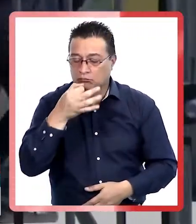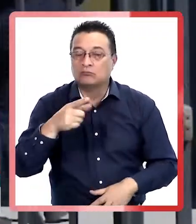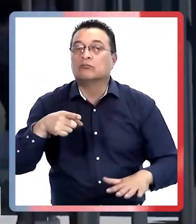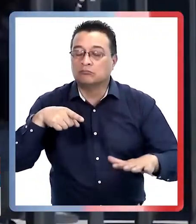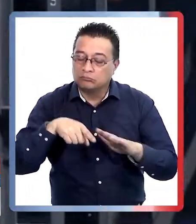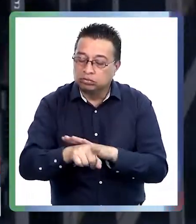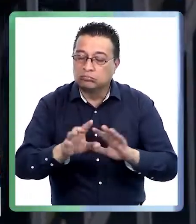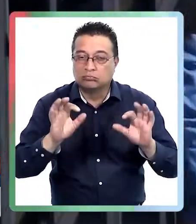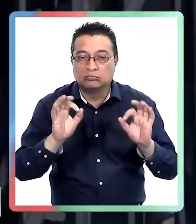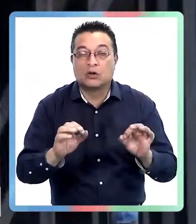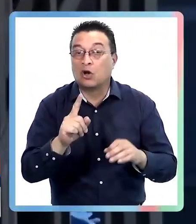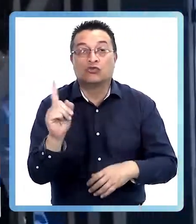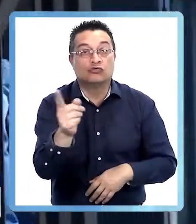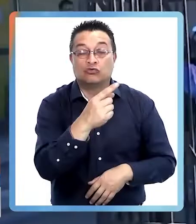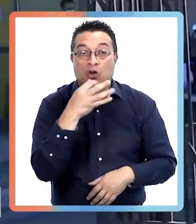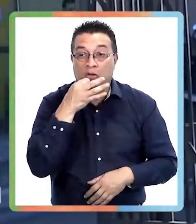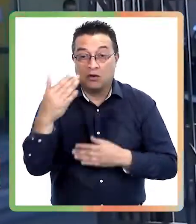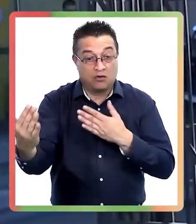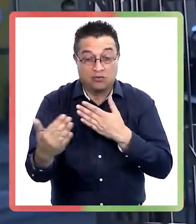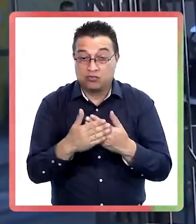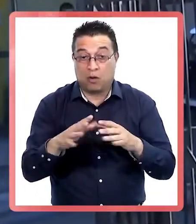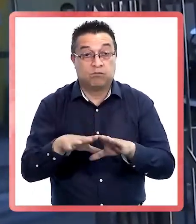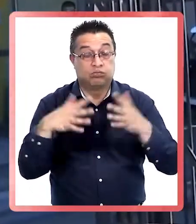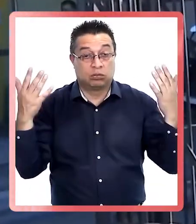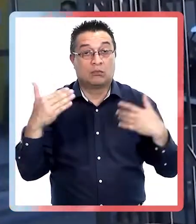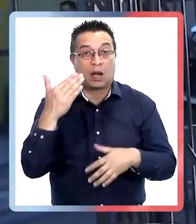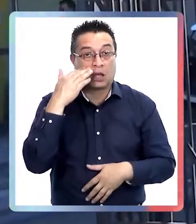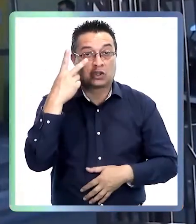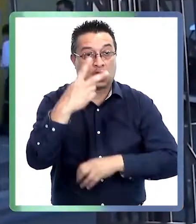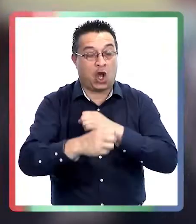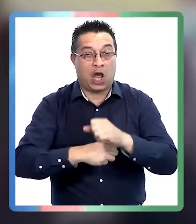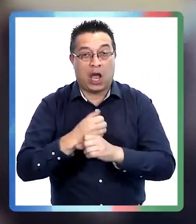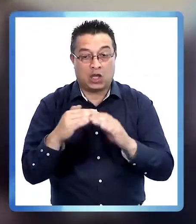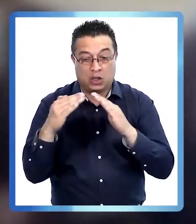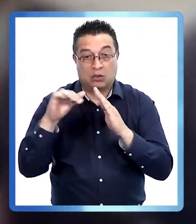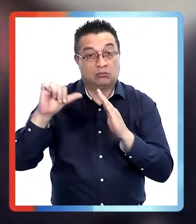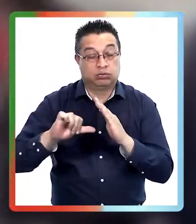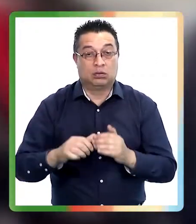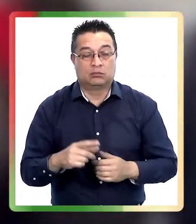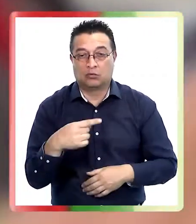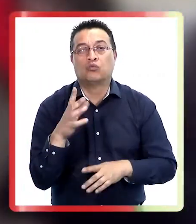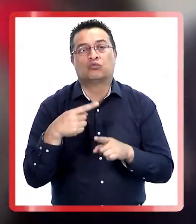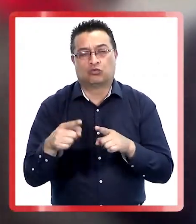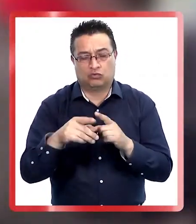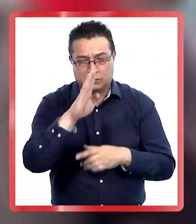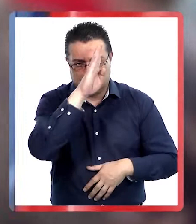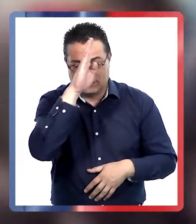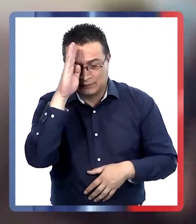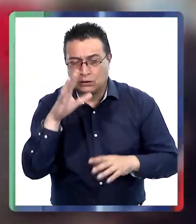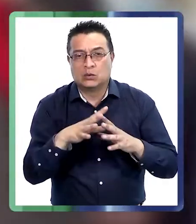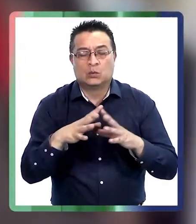tomar cartas en el asunto. Nadie vio venir este problema después de casi 2 años de encierro. Estamos hoy día en una situación de